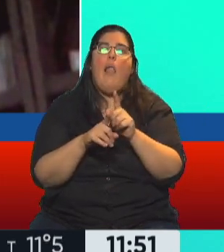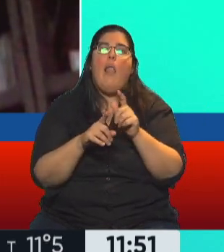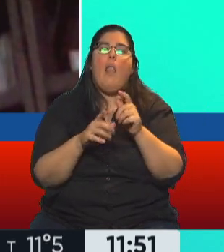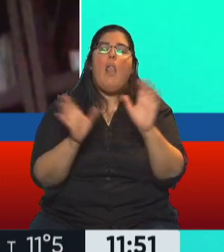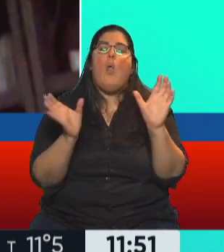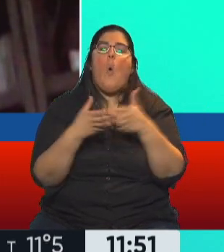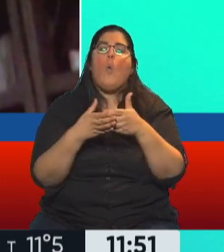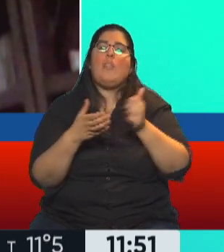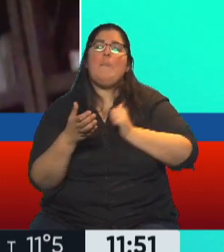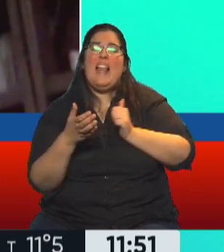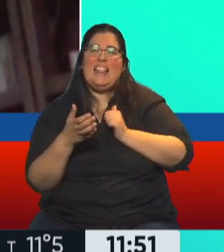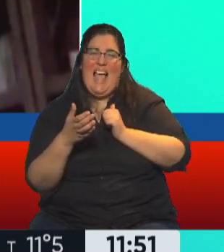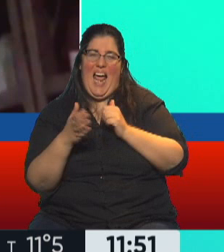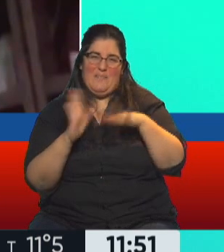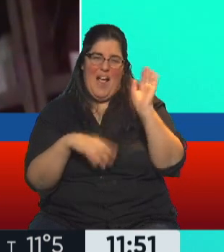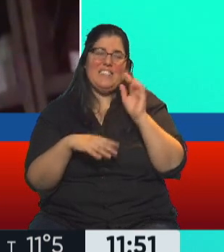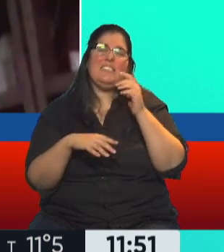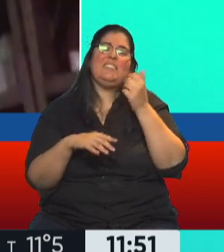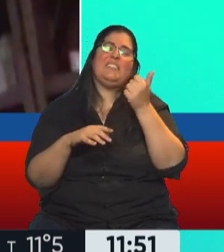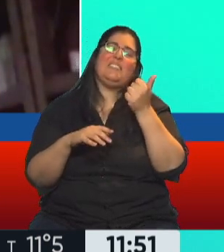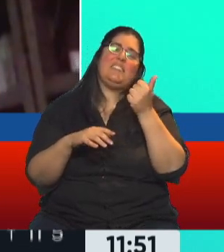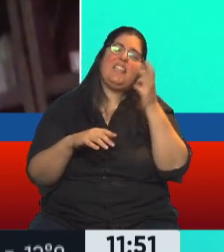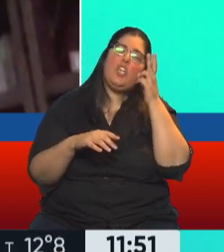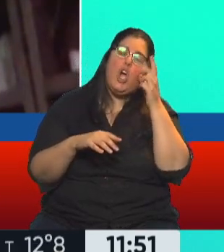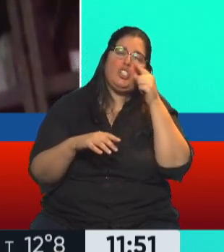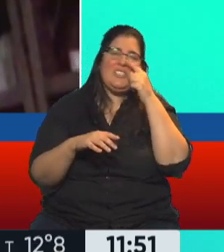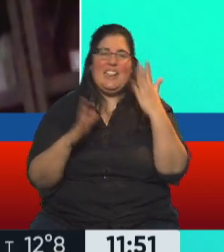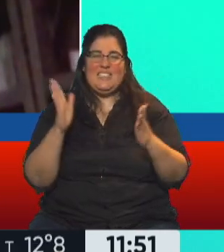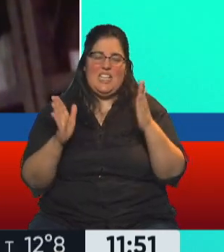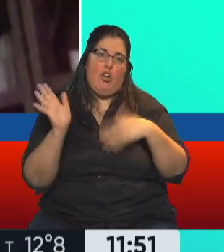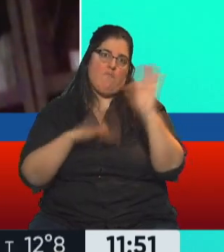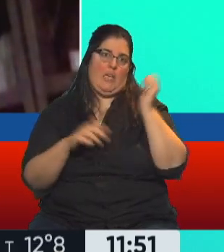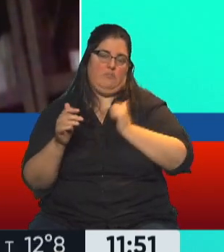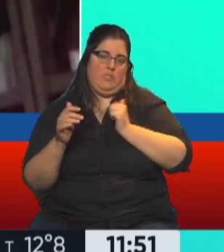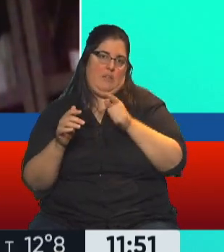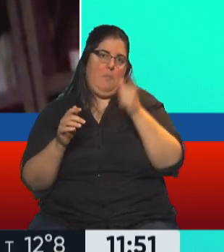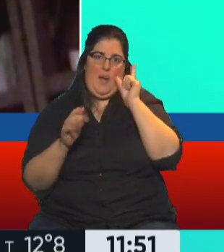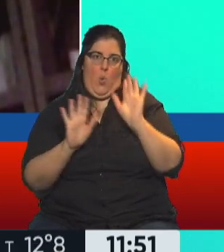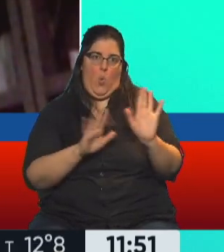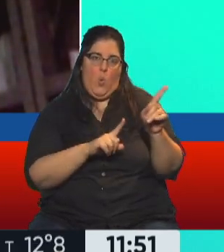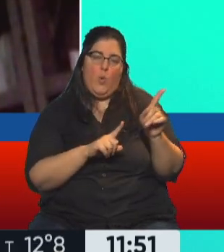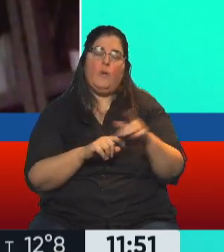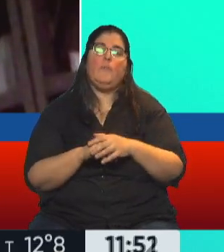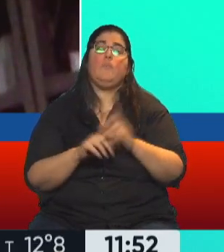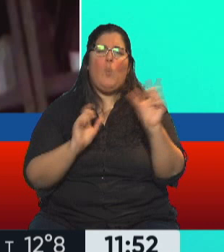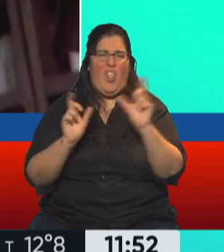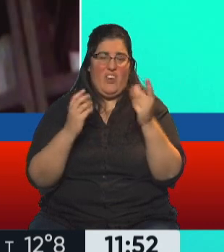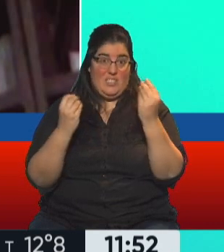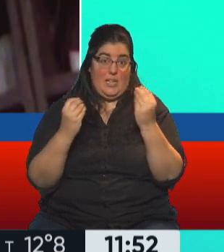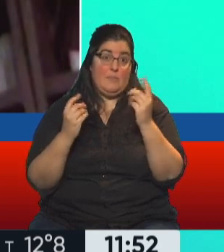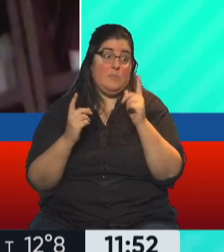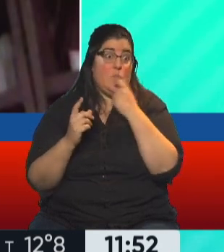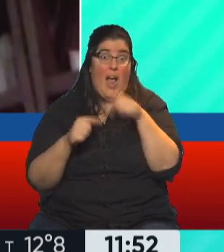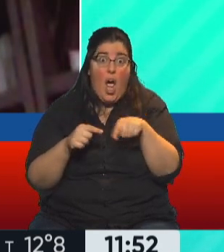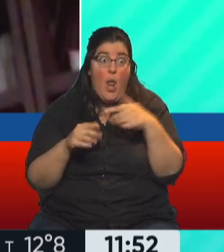característica singular del Perú, ¿no? Entre el 68 y el 75. Y la diferencia es que ahora, si se implementan en verdad